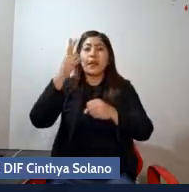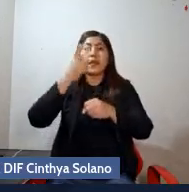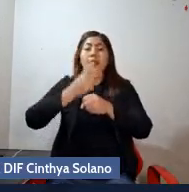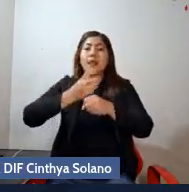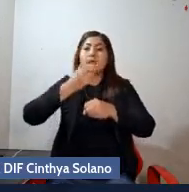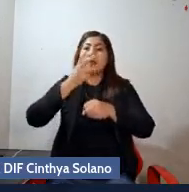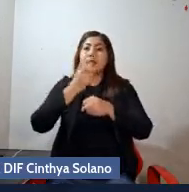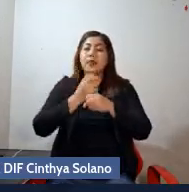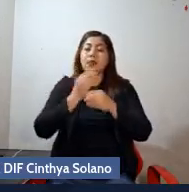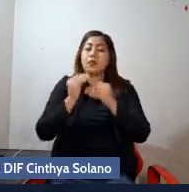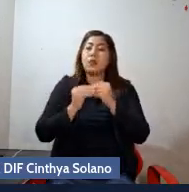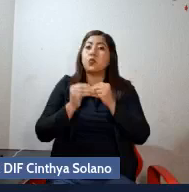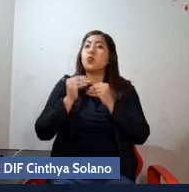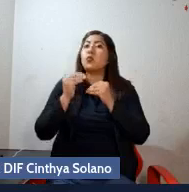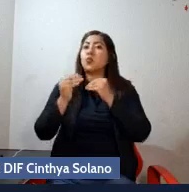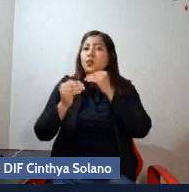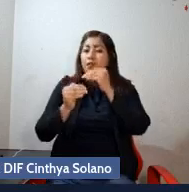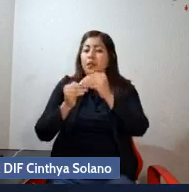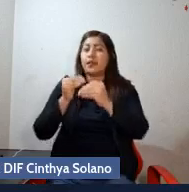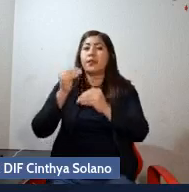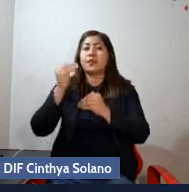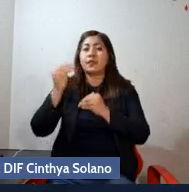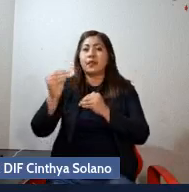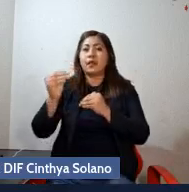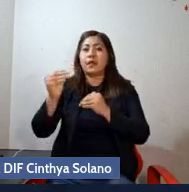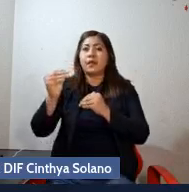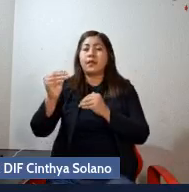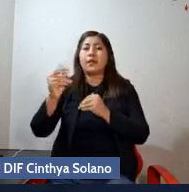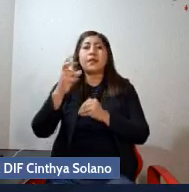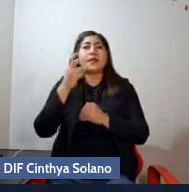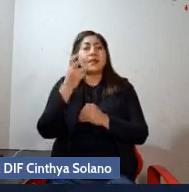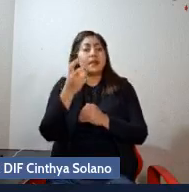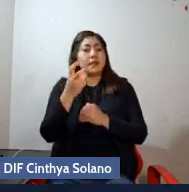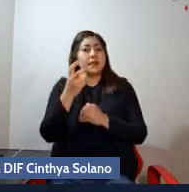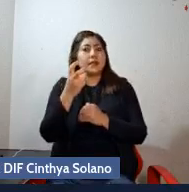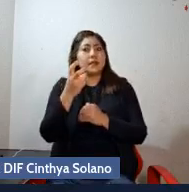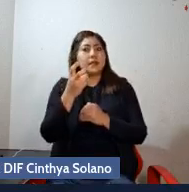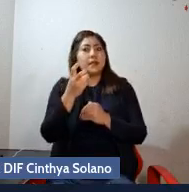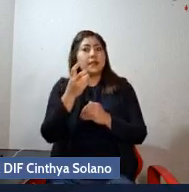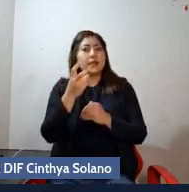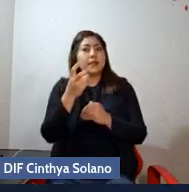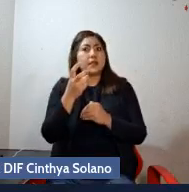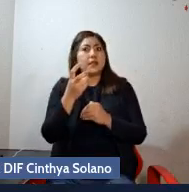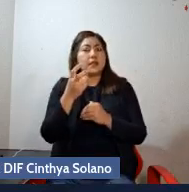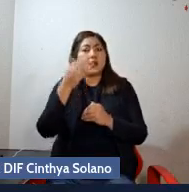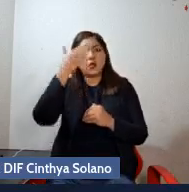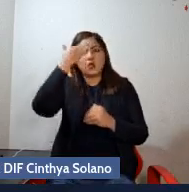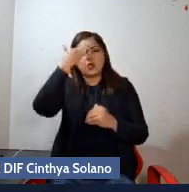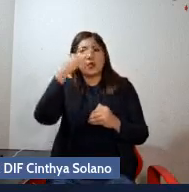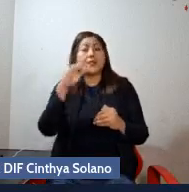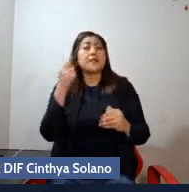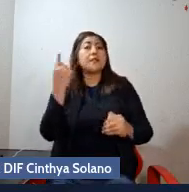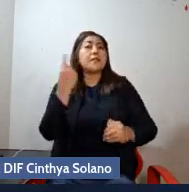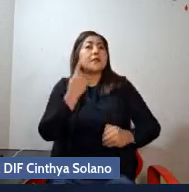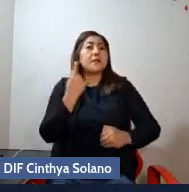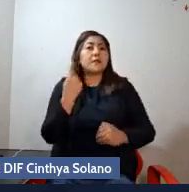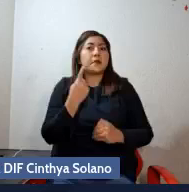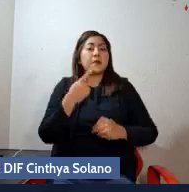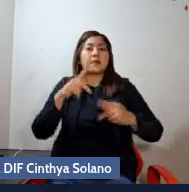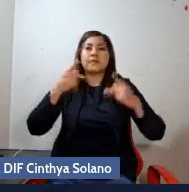electoral. En este orden de ideas, entonces entendemos que cualquier persona que durante jornada